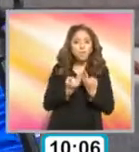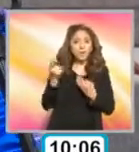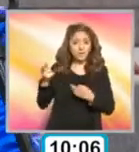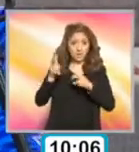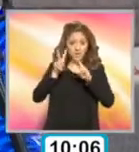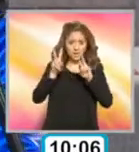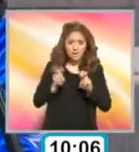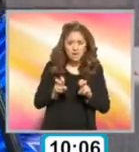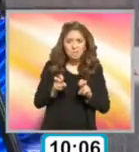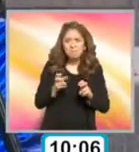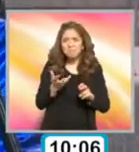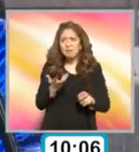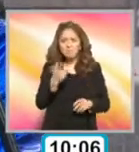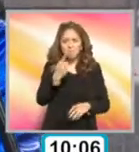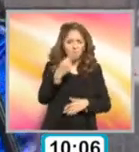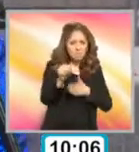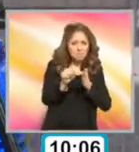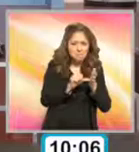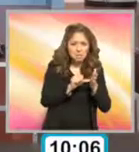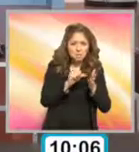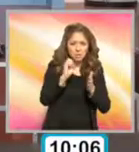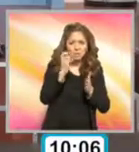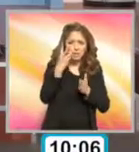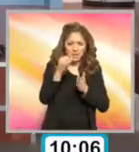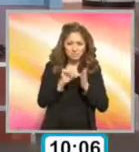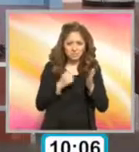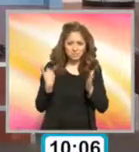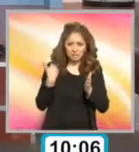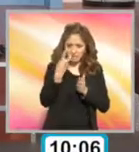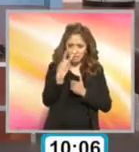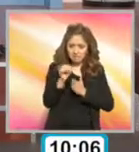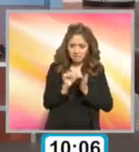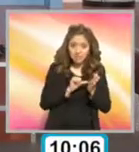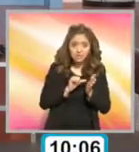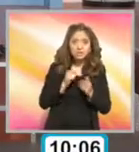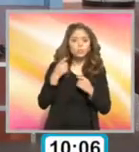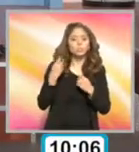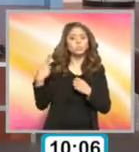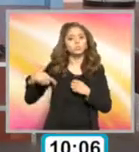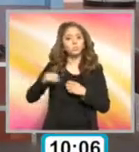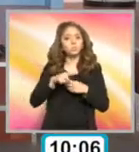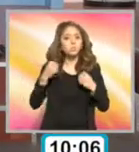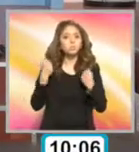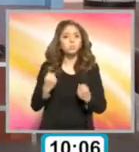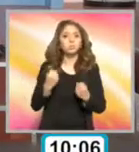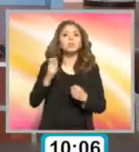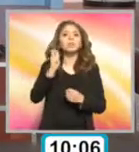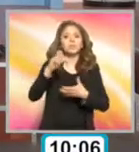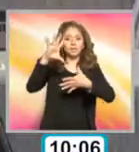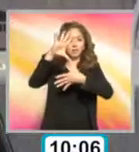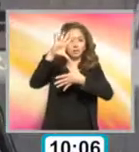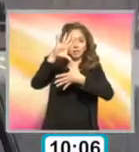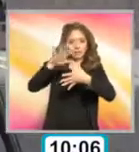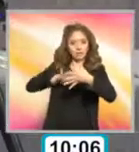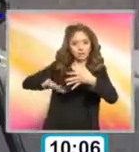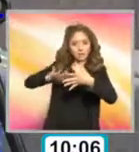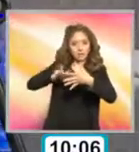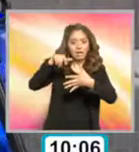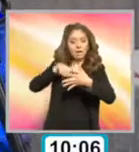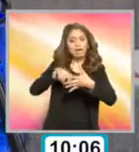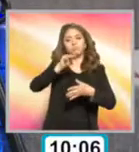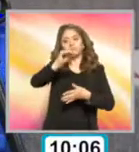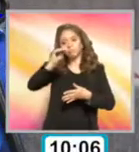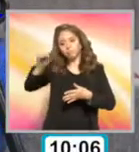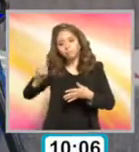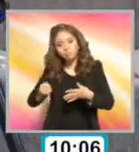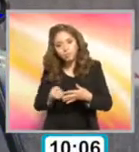que alrededor de un mes, no, 3 meses lleva ya. Sí, este 3 tema. meses, 3 meses. Está sonando muy fuerte en todo Centroamérica. Hemos hecho una gira de medios bastante extensa y